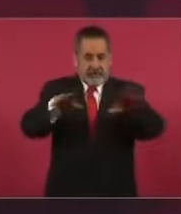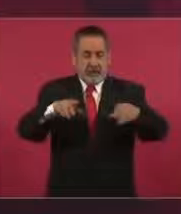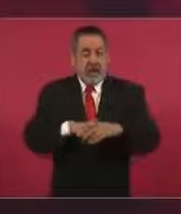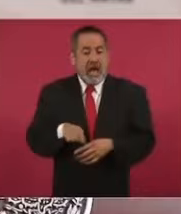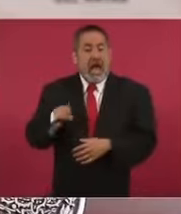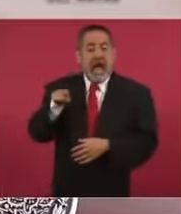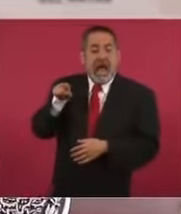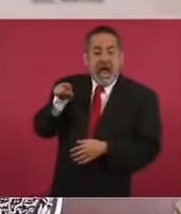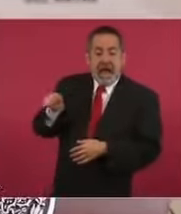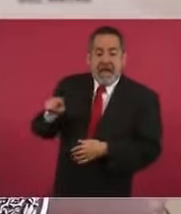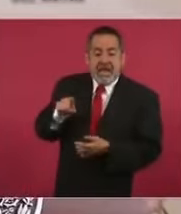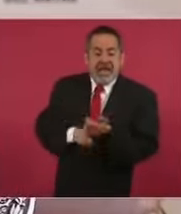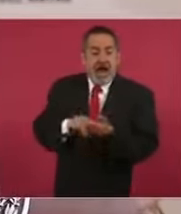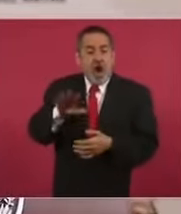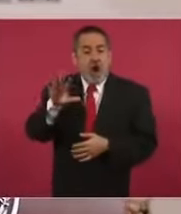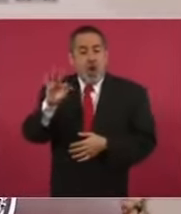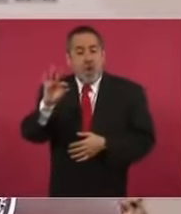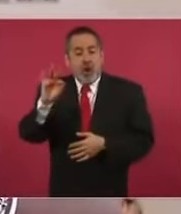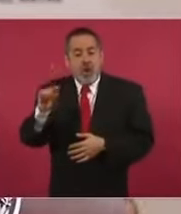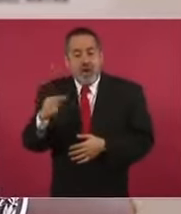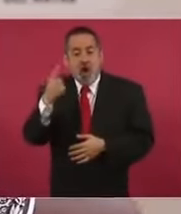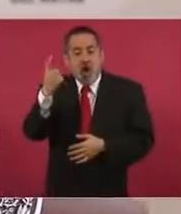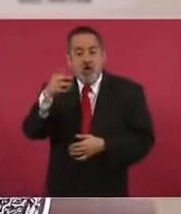obtuvo 41 votos